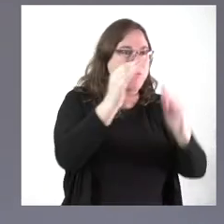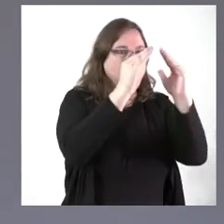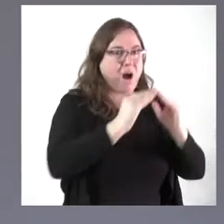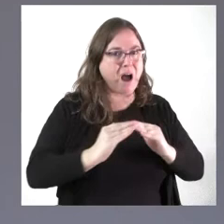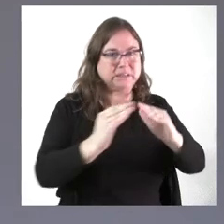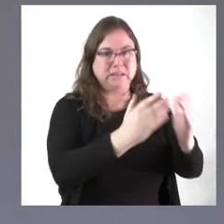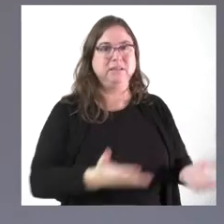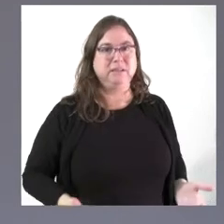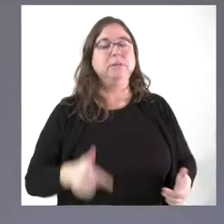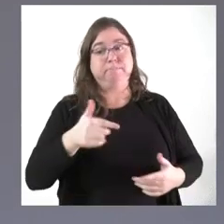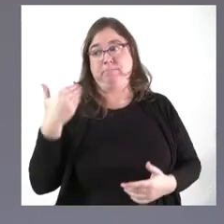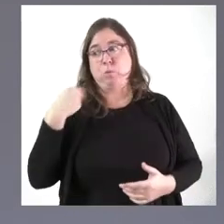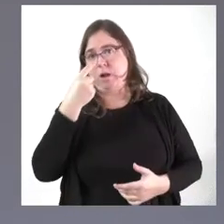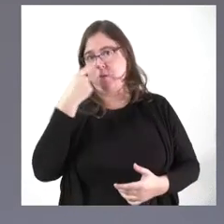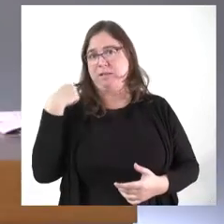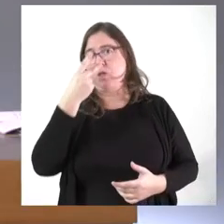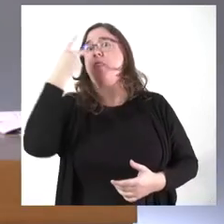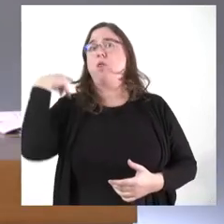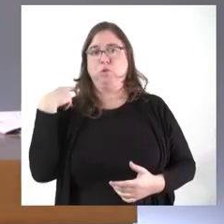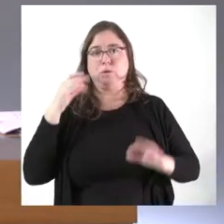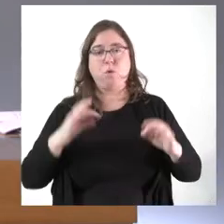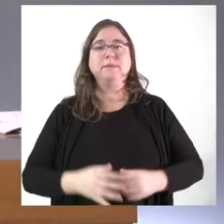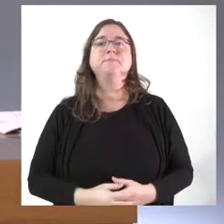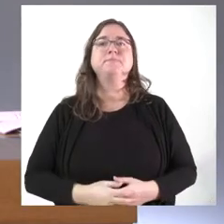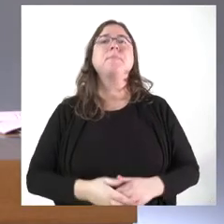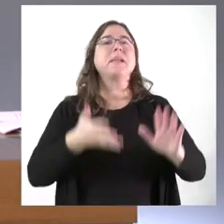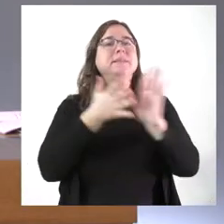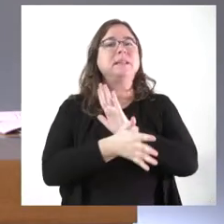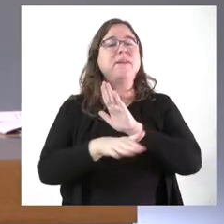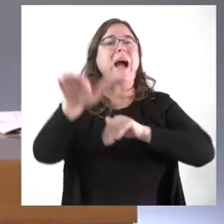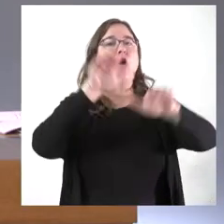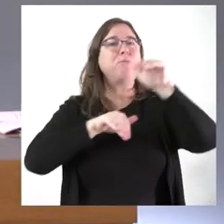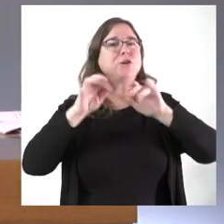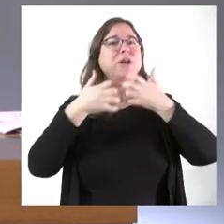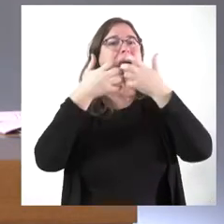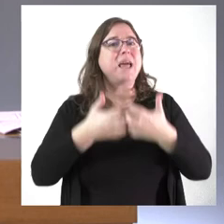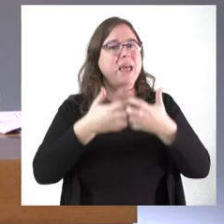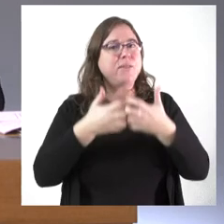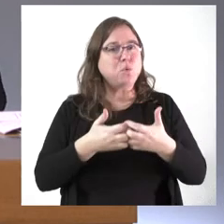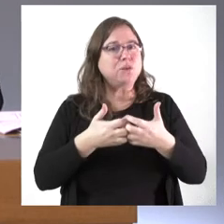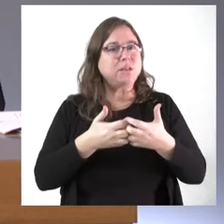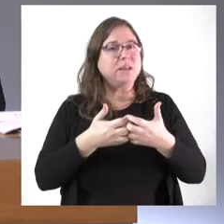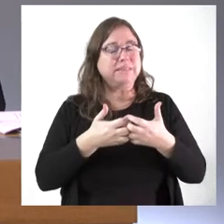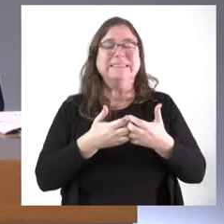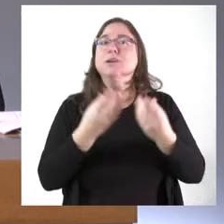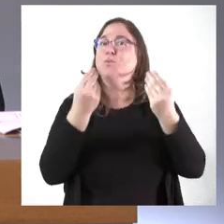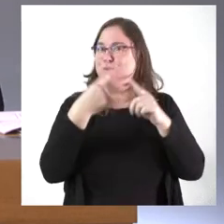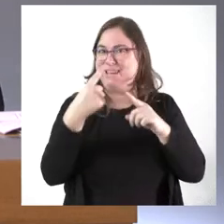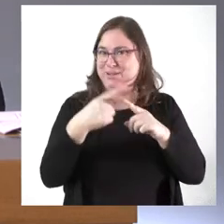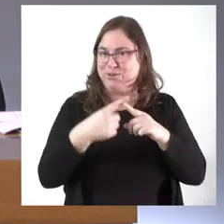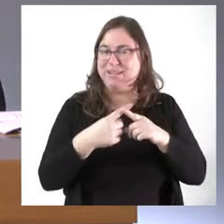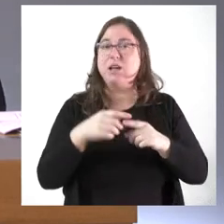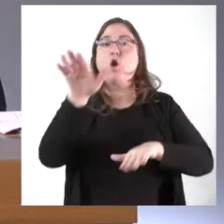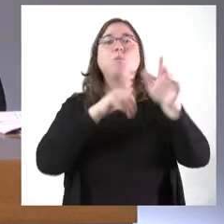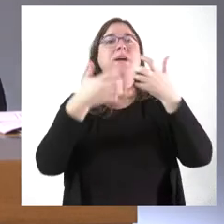visto ha pasado estos dos últimos años entonces la convocatoria está de Industria porque entiendo que son muchas cosas la